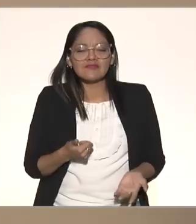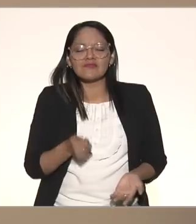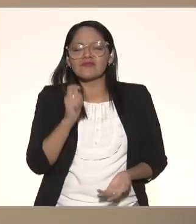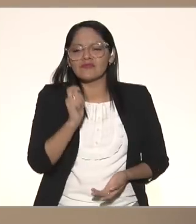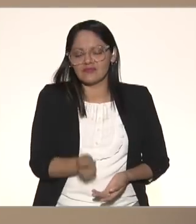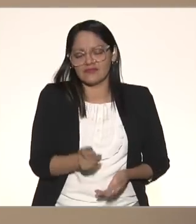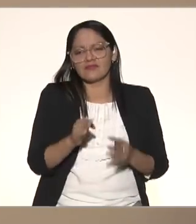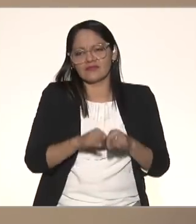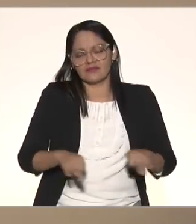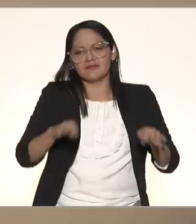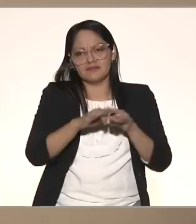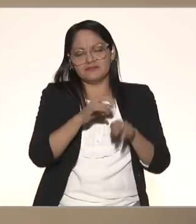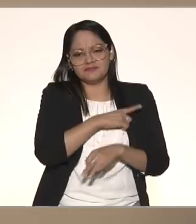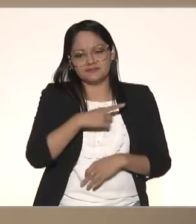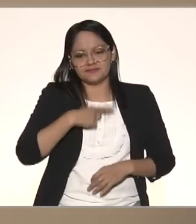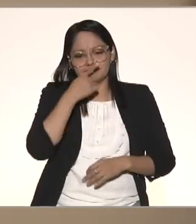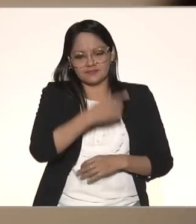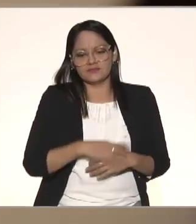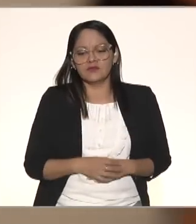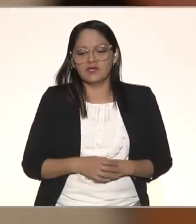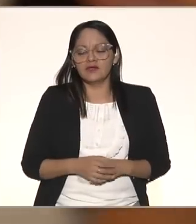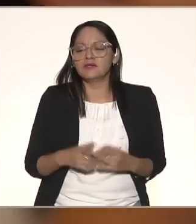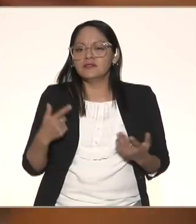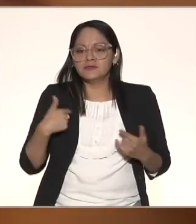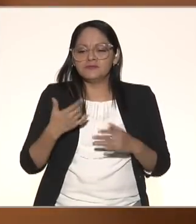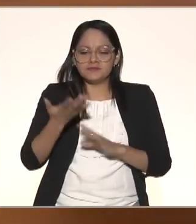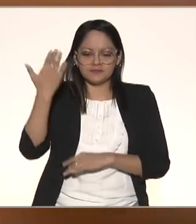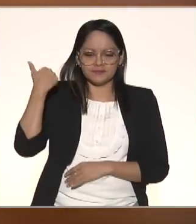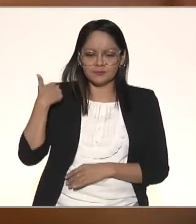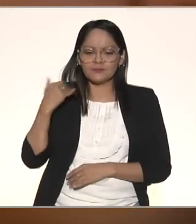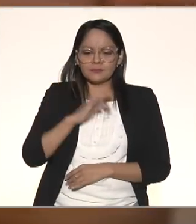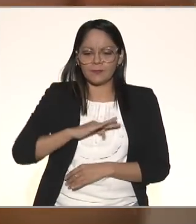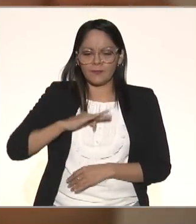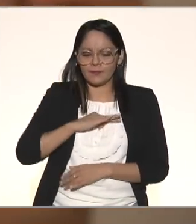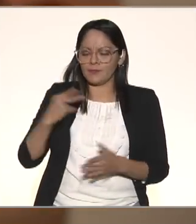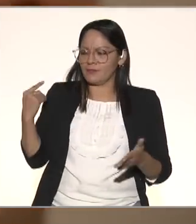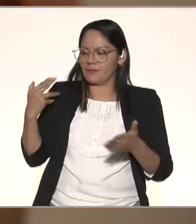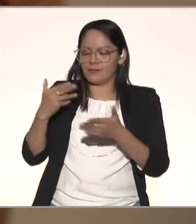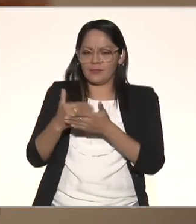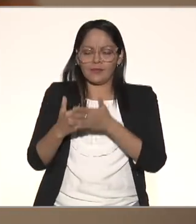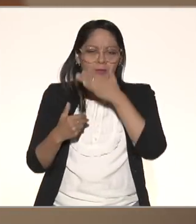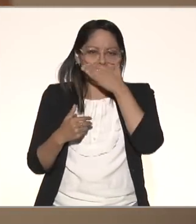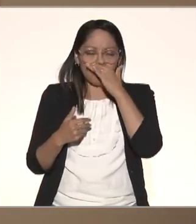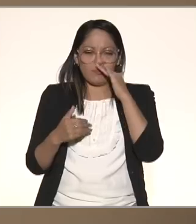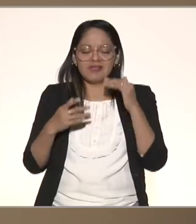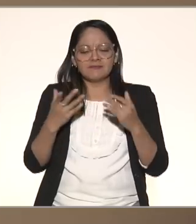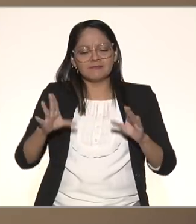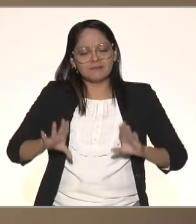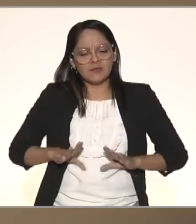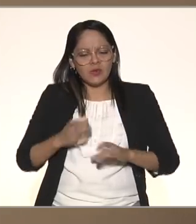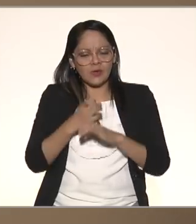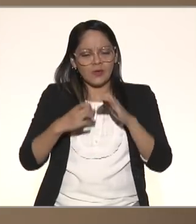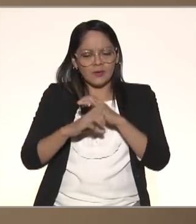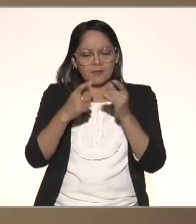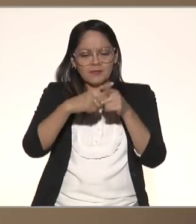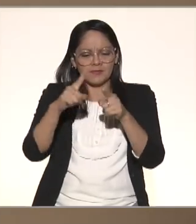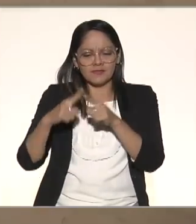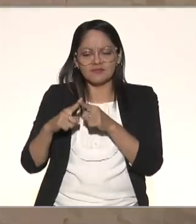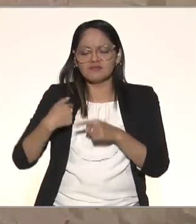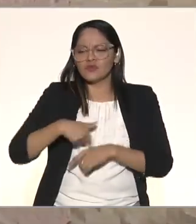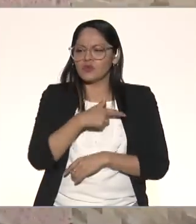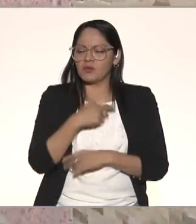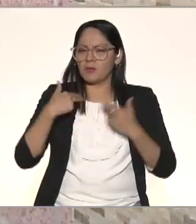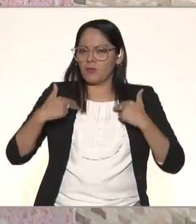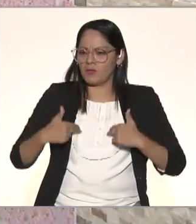pues mencionarlo, ¿no? Pues hemos sido muy felices todo este tiempo, hemos compartido muchas cosas, hemos crecido bastante como seres